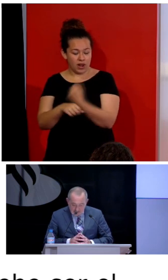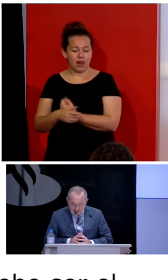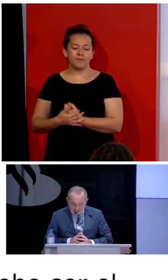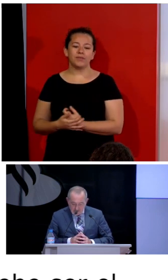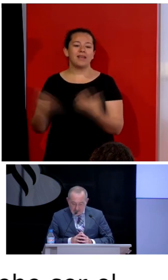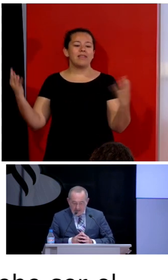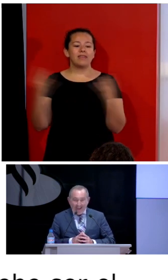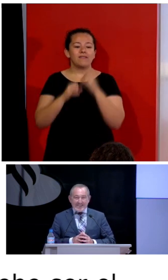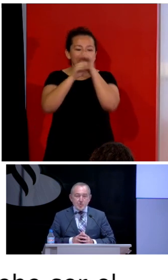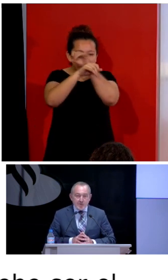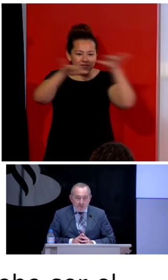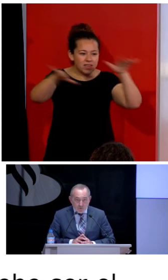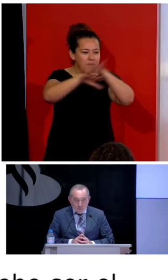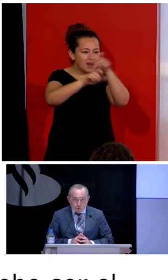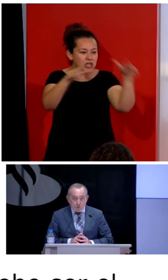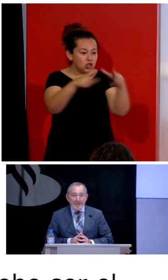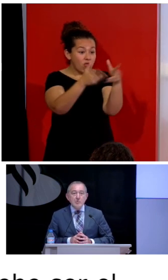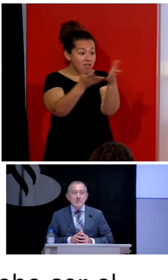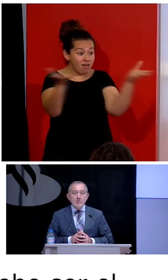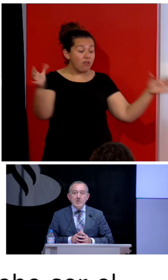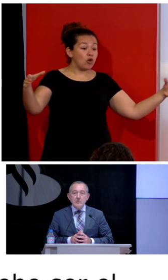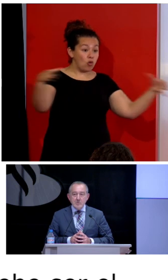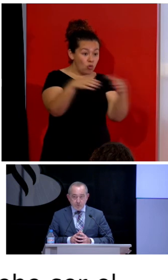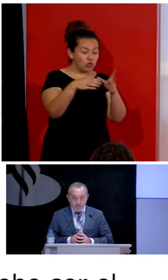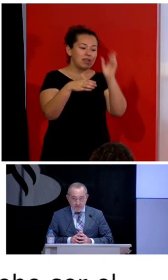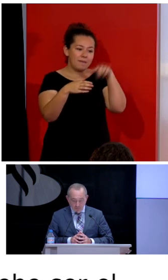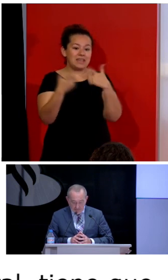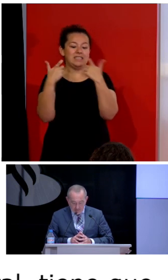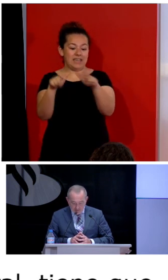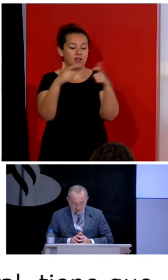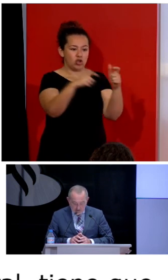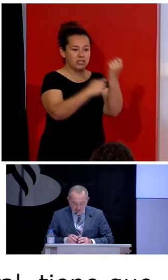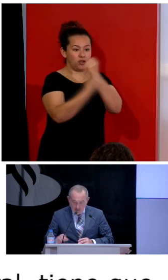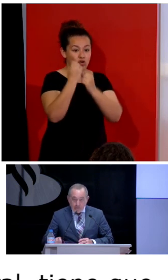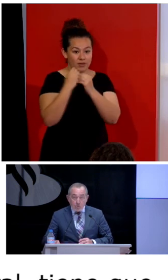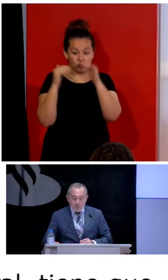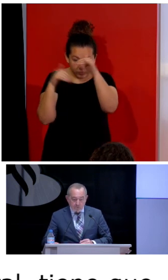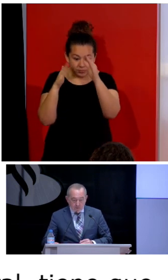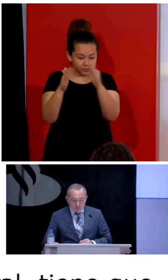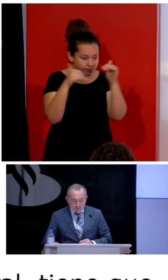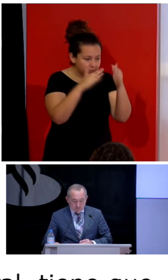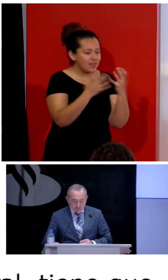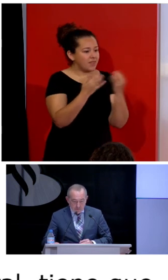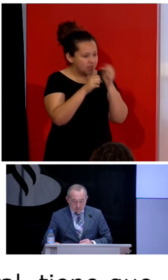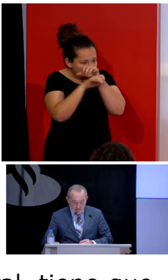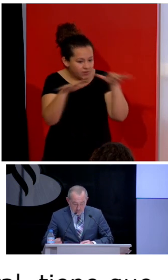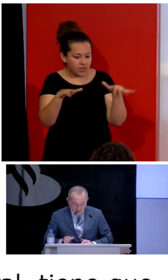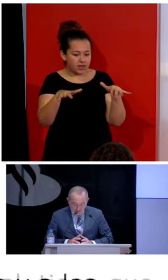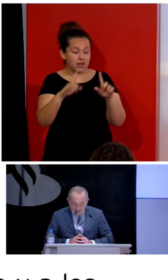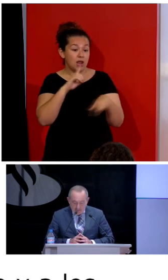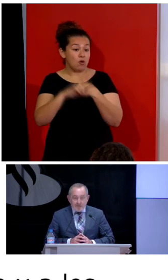Tiene que sensibilizar a la sociedad en conjunto y a los sectores económicos en particular. Y, por último,